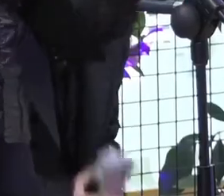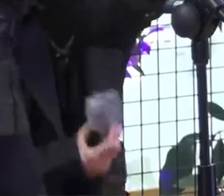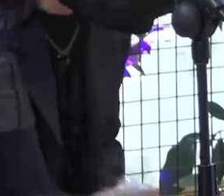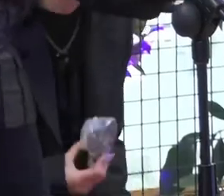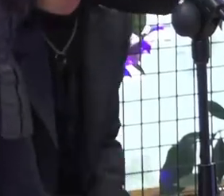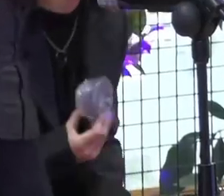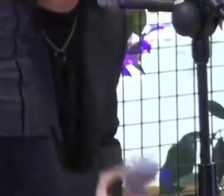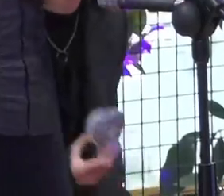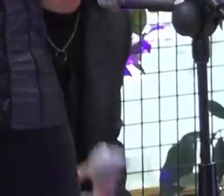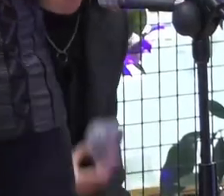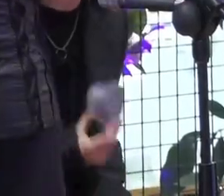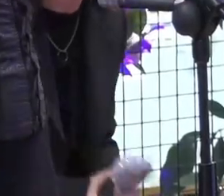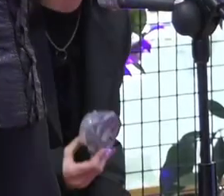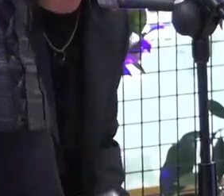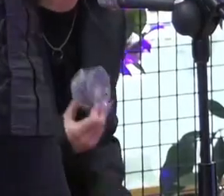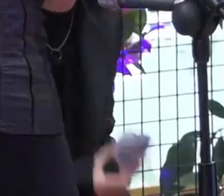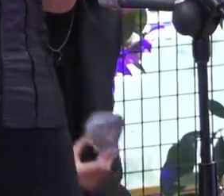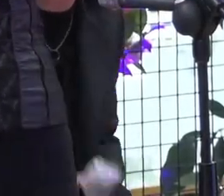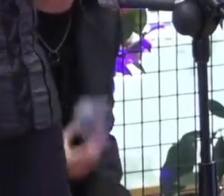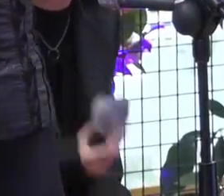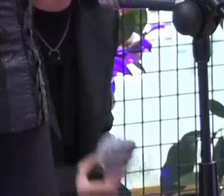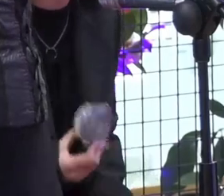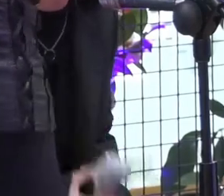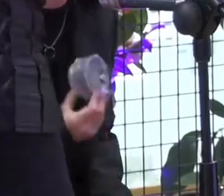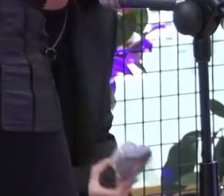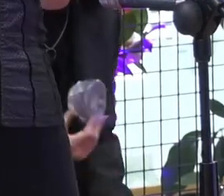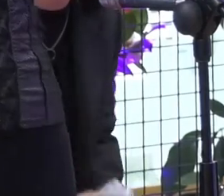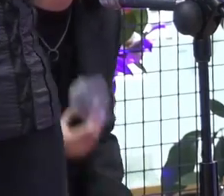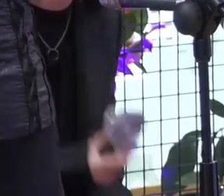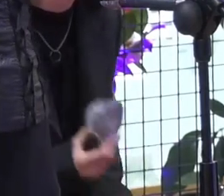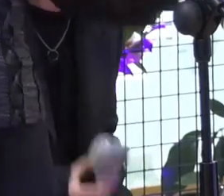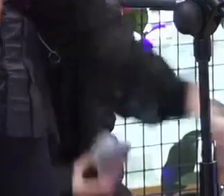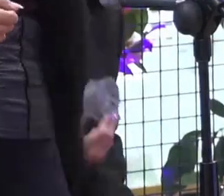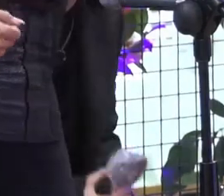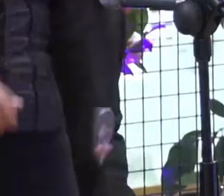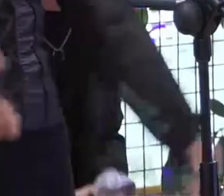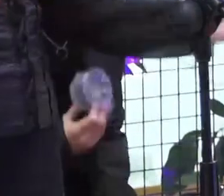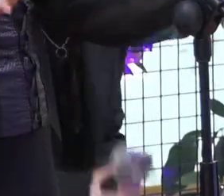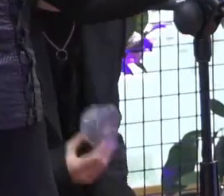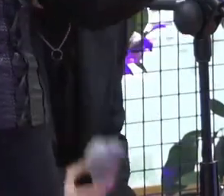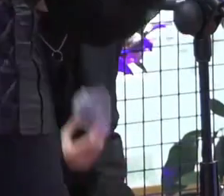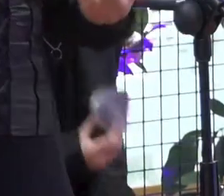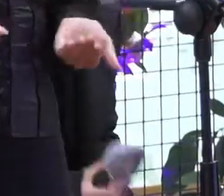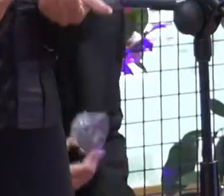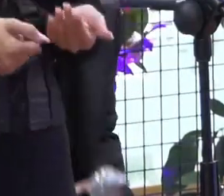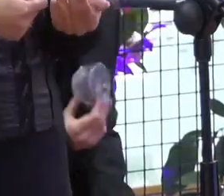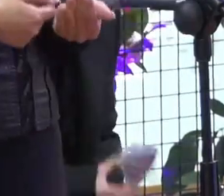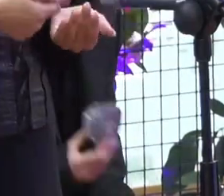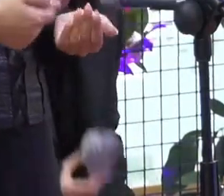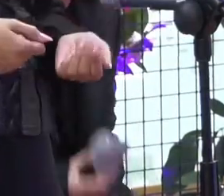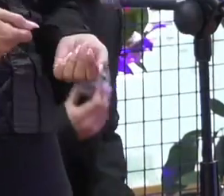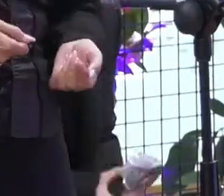no es mujer 2 no no